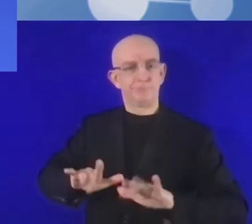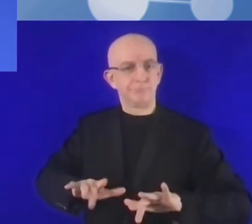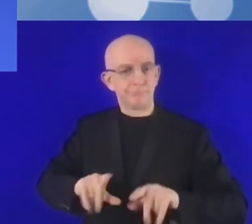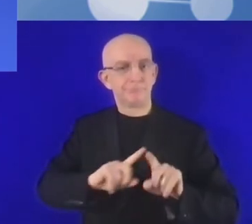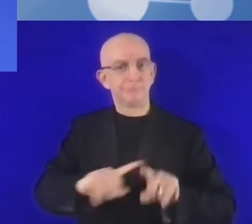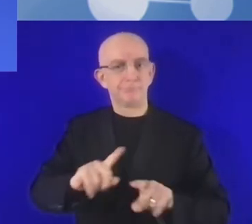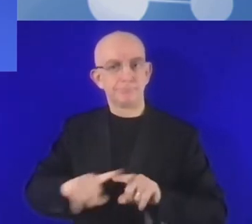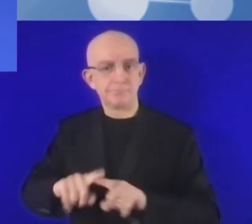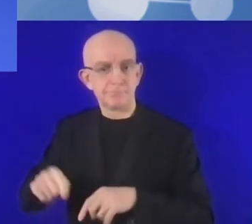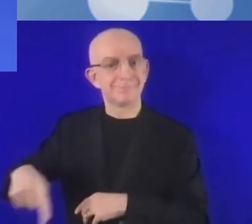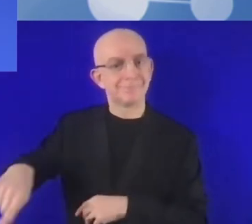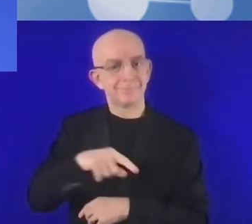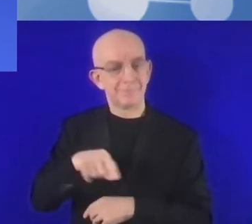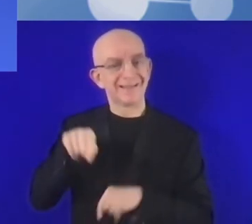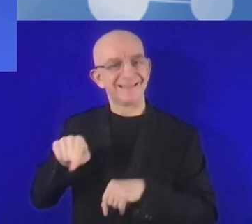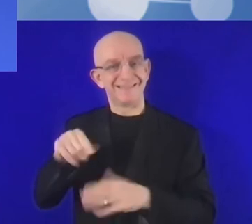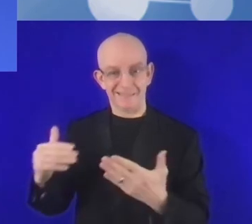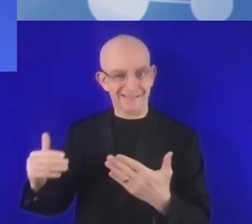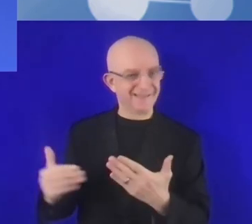los jóvenes, es decir,